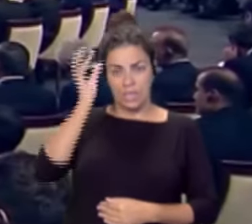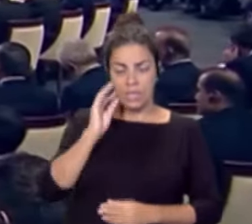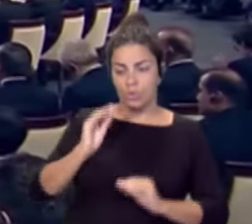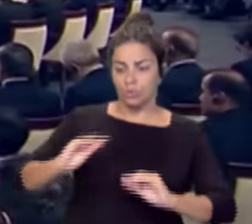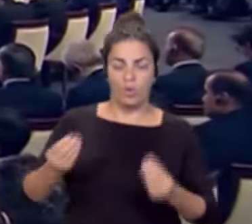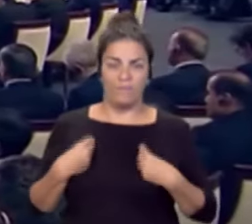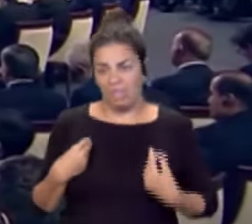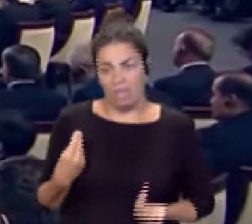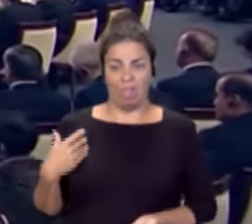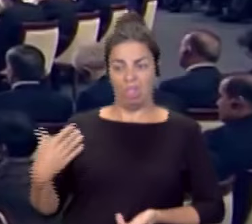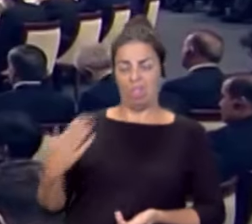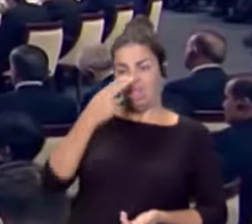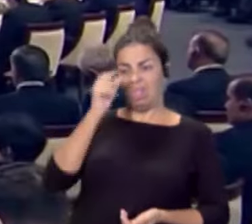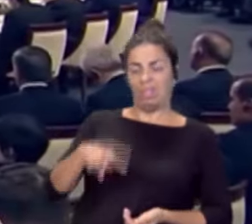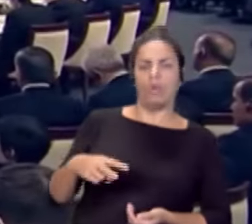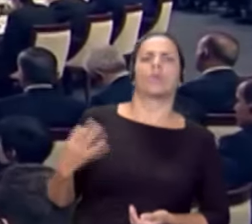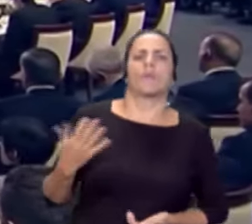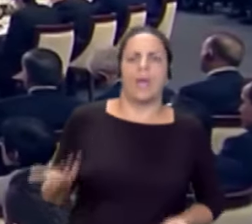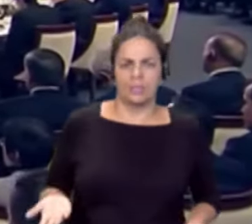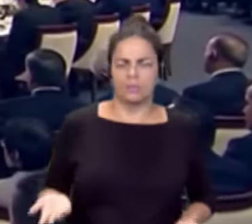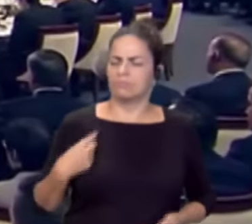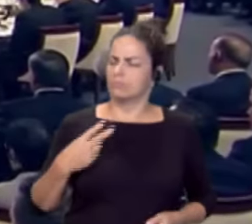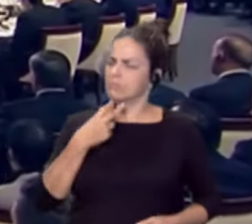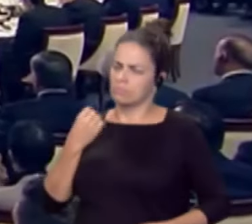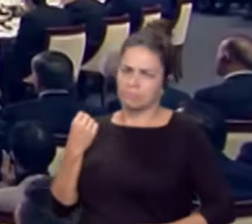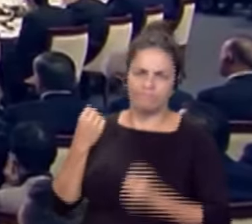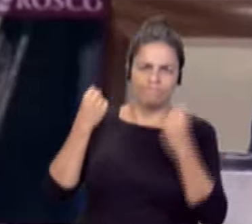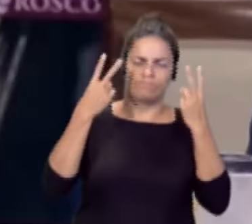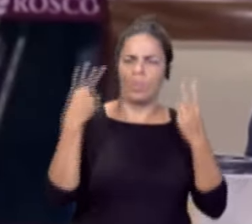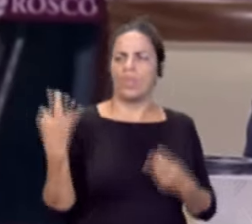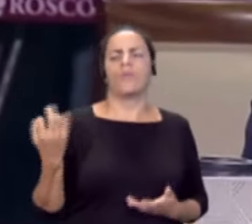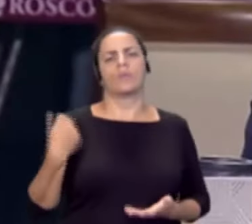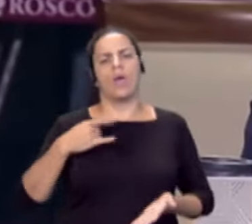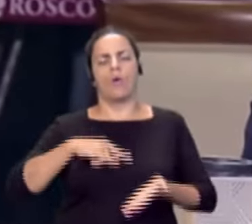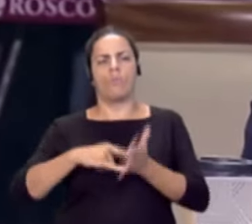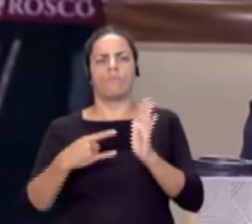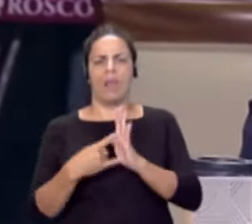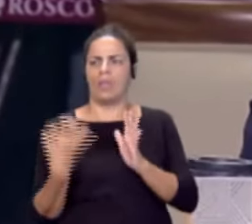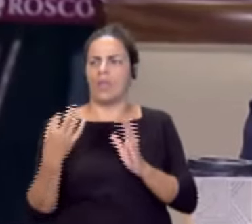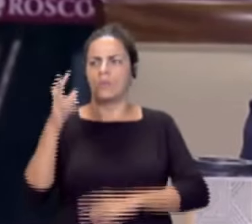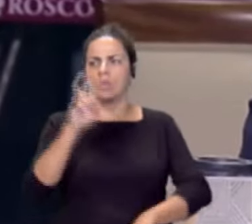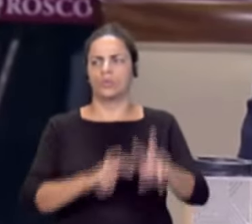Alcemos con fuerza la voz y busquemos un plan práctico